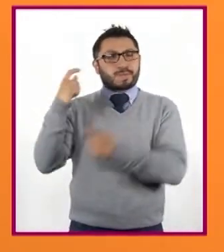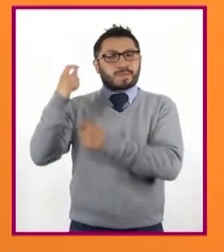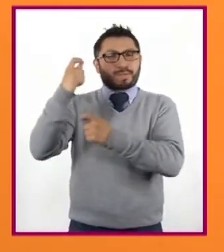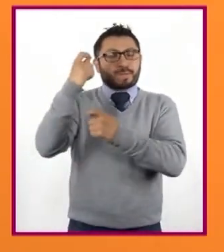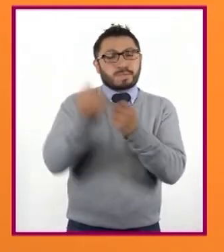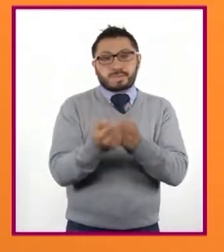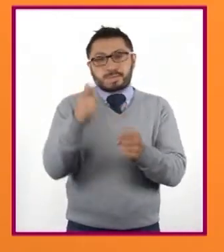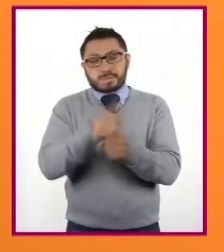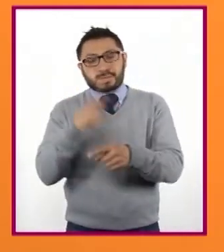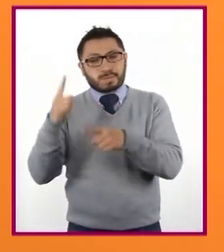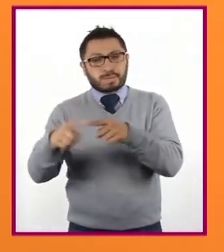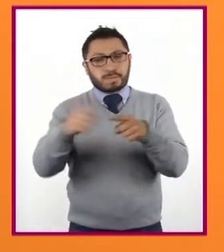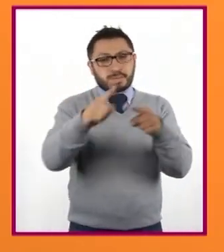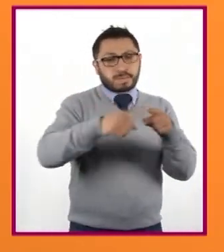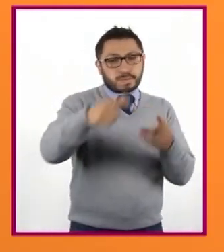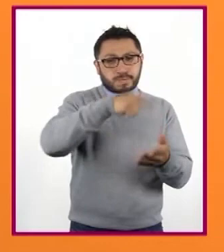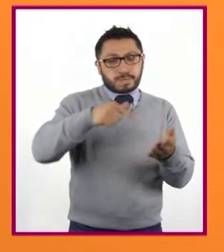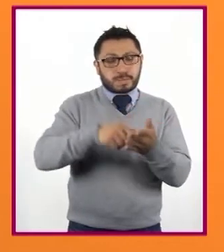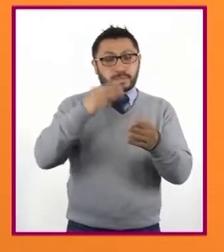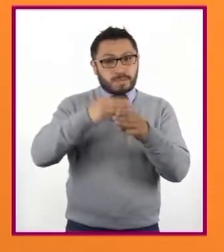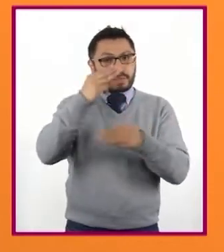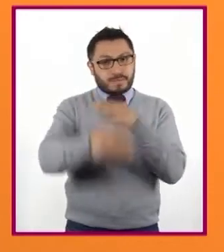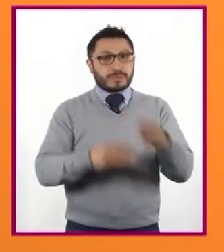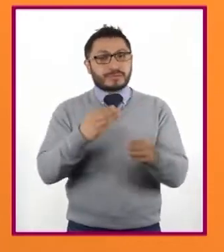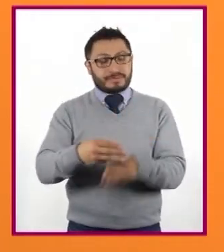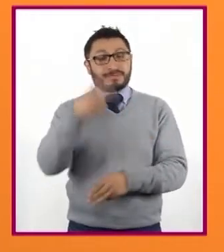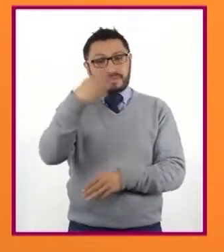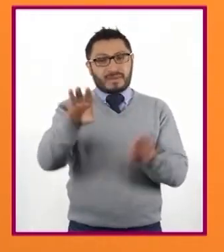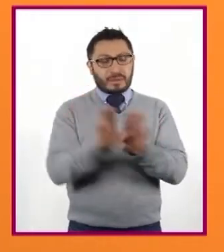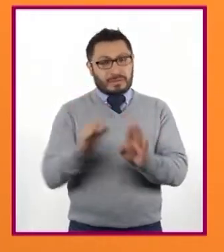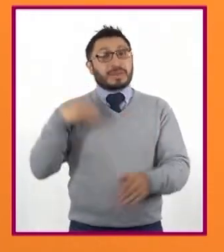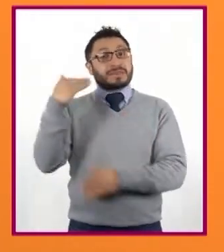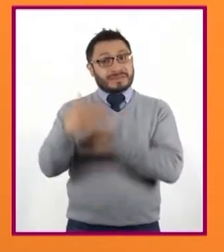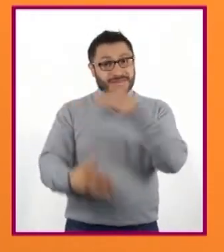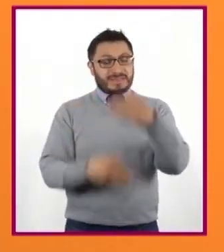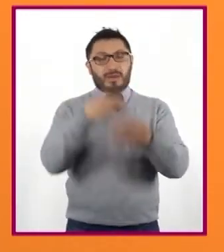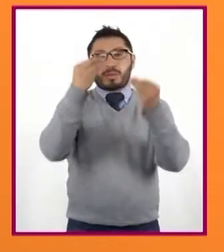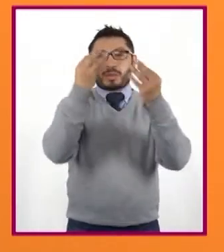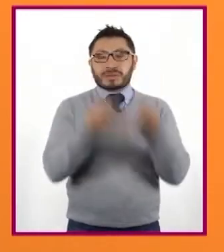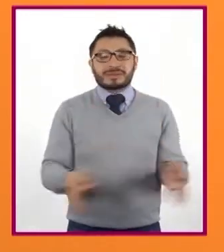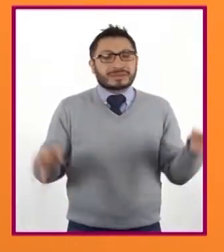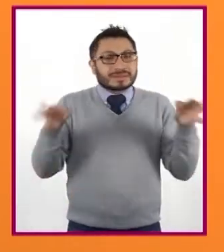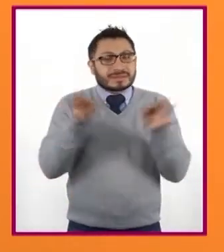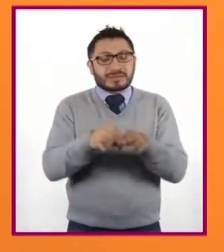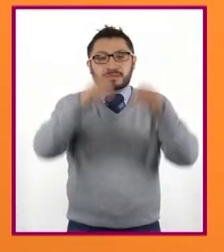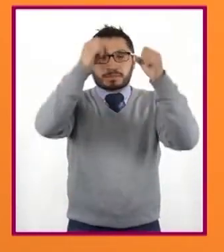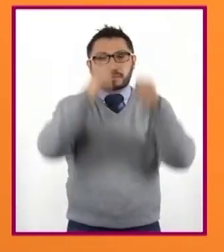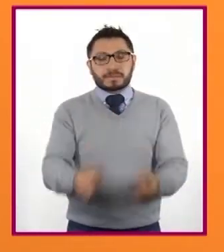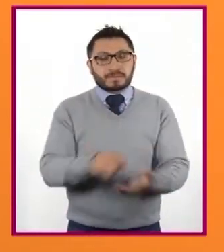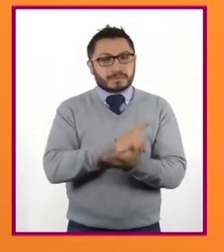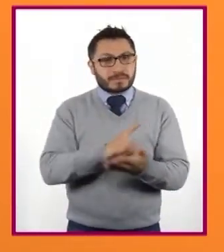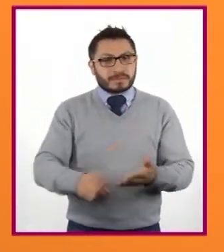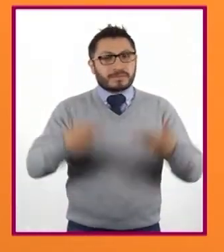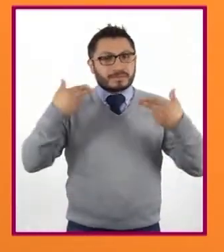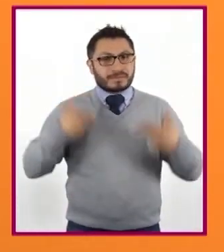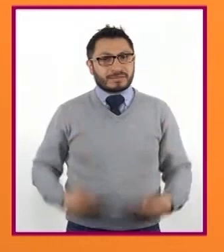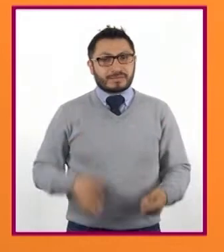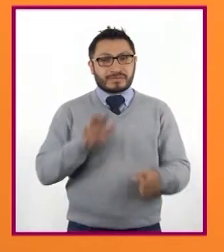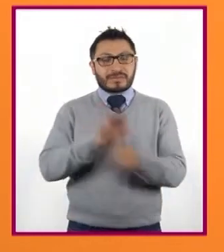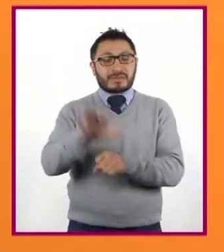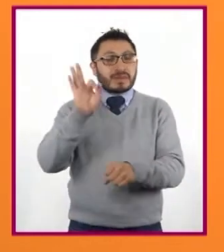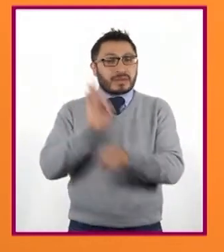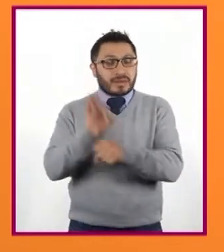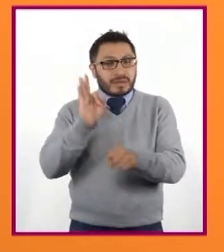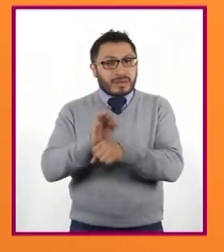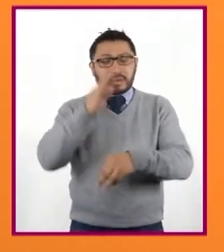diferentes regiones de todo el mundo, con lo que se han tenido avances importantes para garantizar los derechos humanos que deben